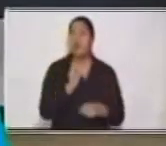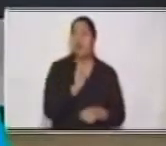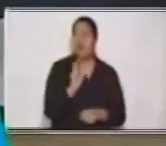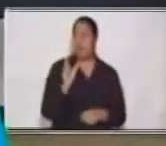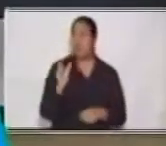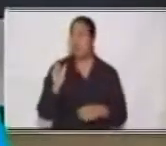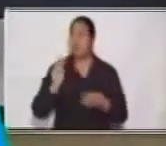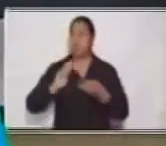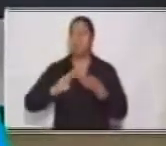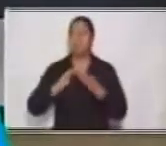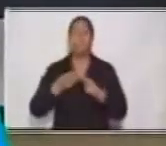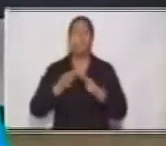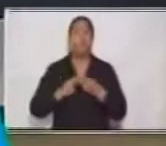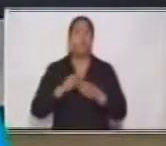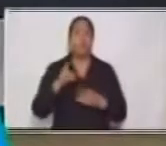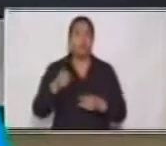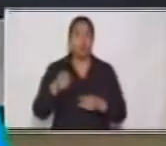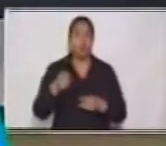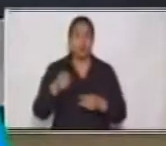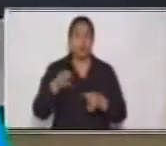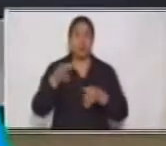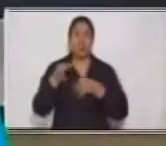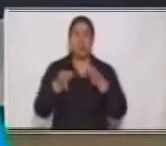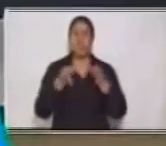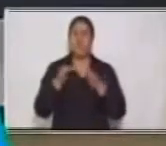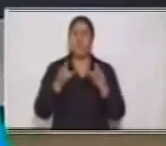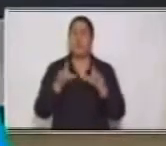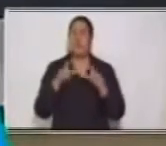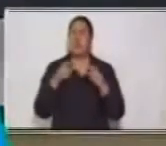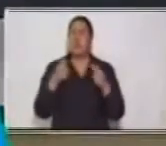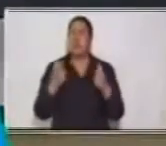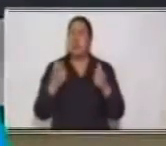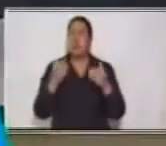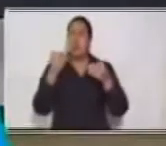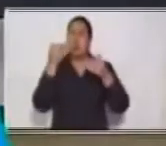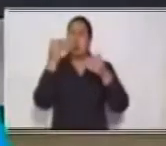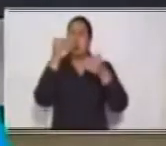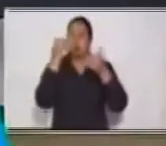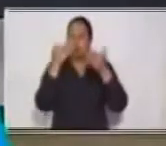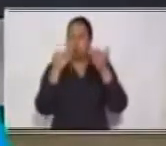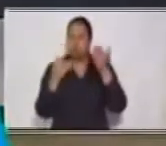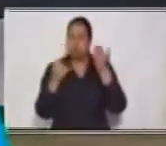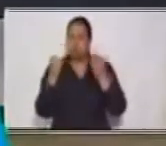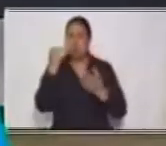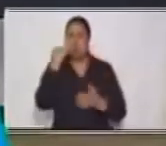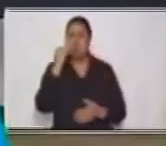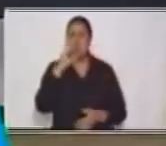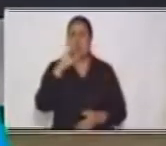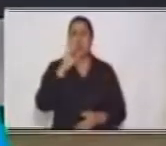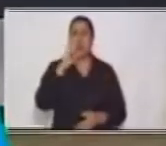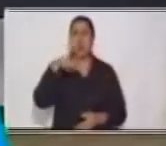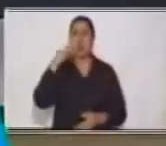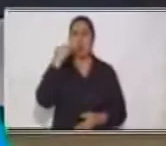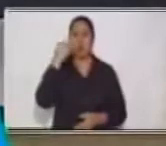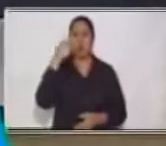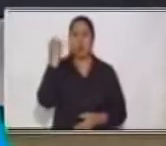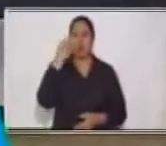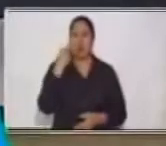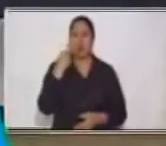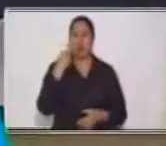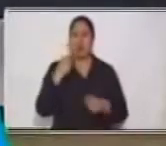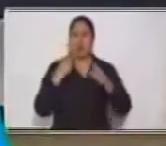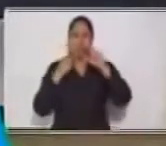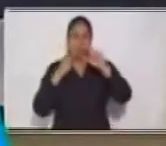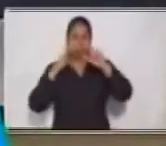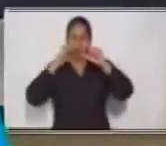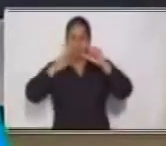que describe el comportamiento de las secciones cónicas. Cuando estamos hablando de una sección